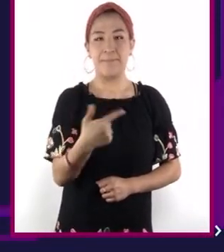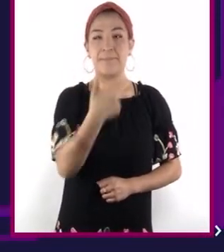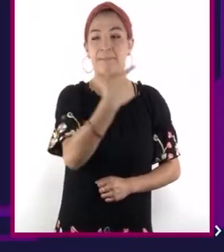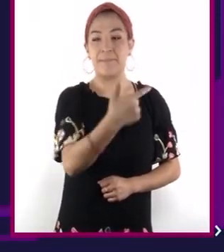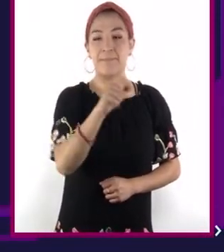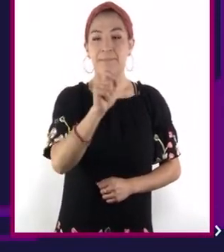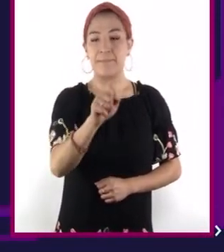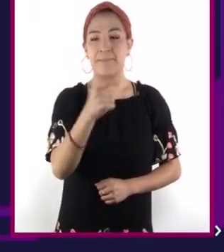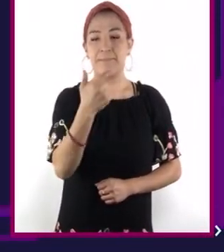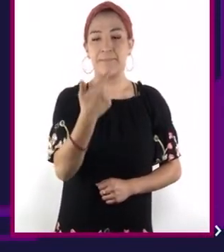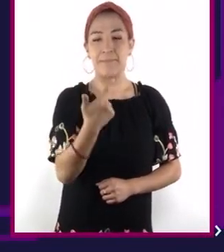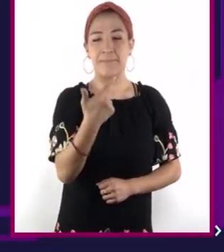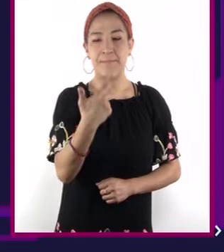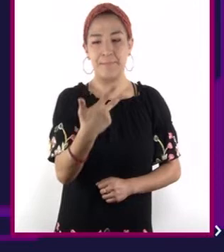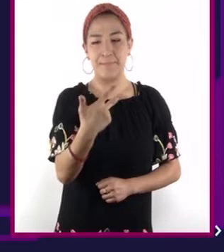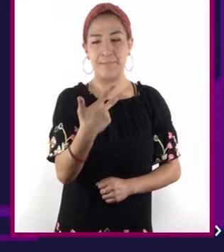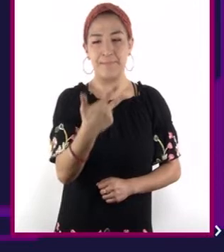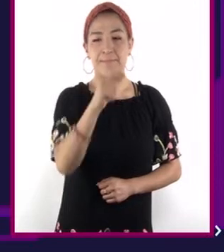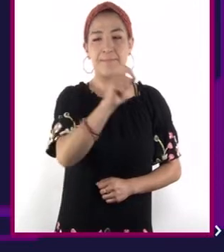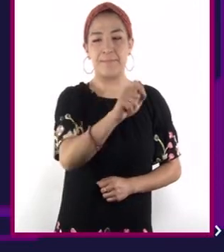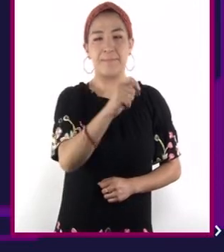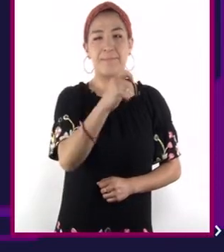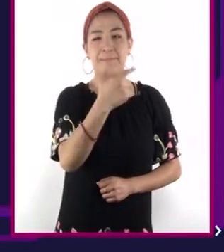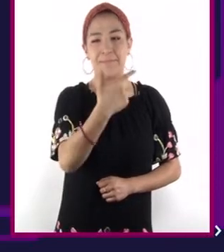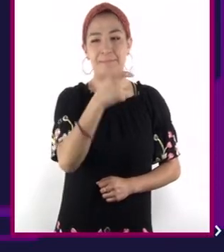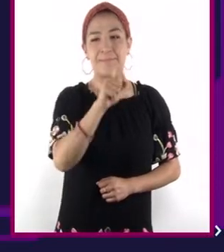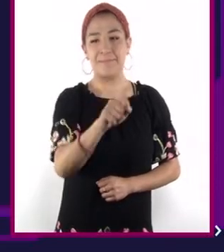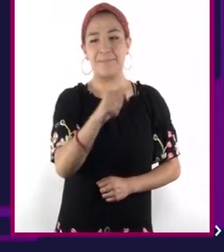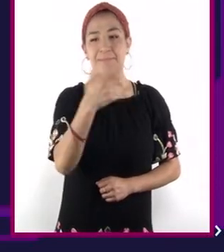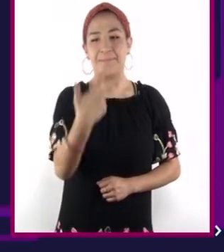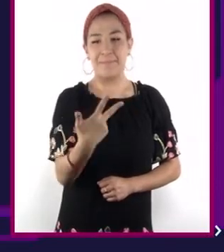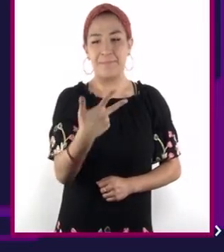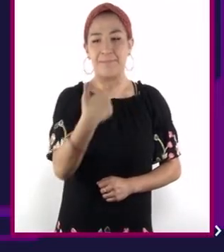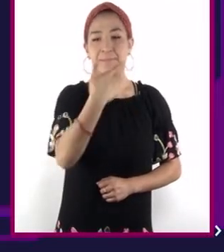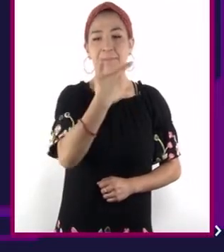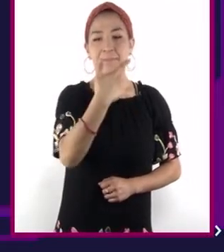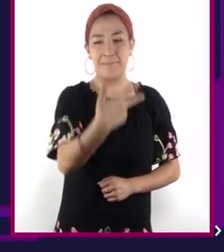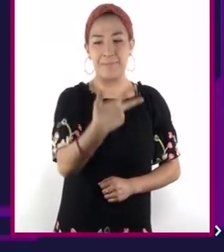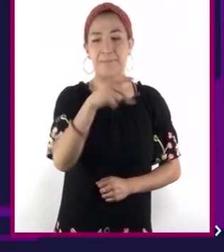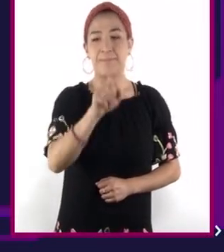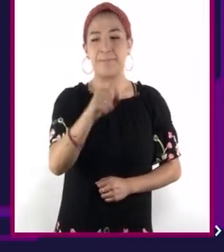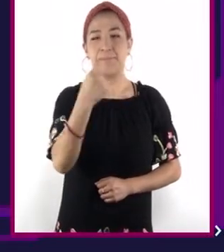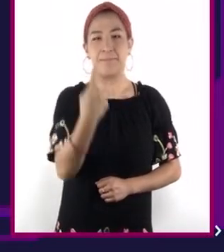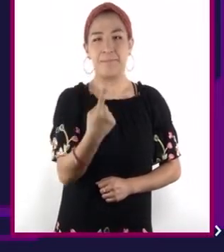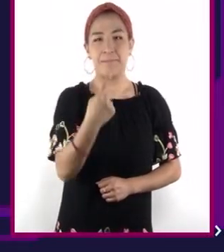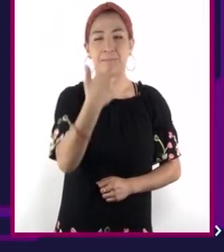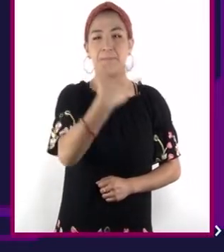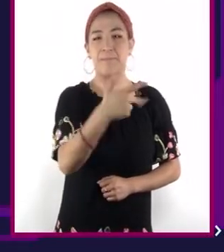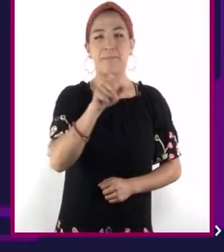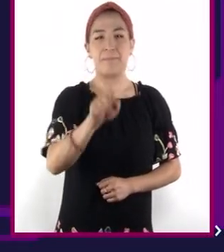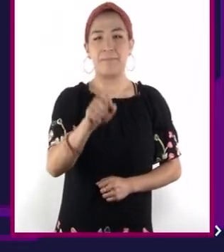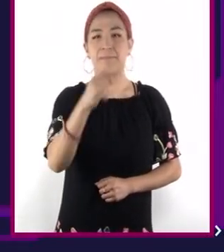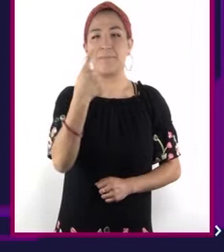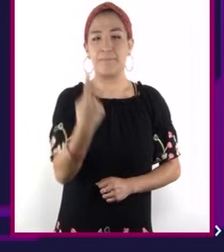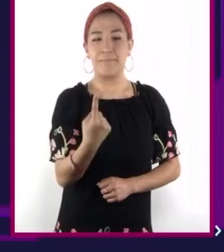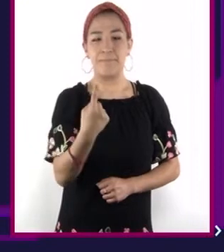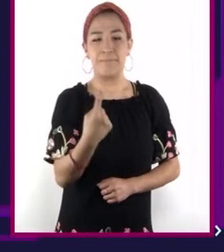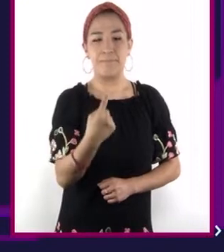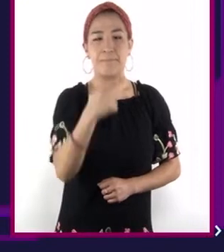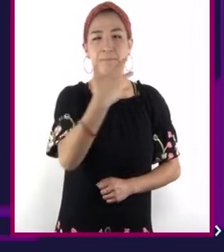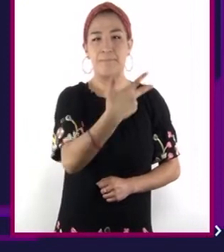7.7, 7.8, 7.8, 8.1,